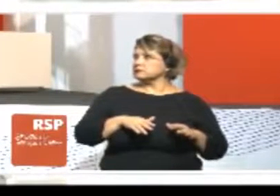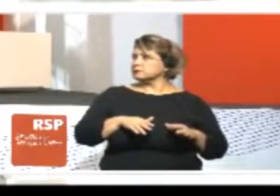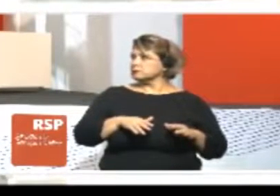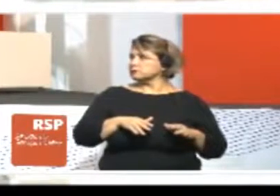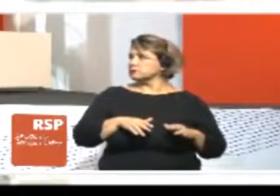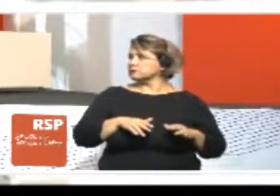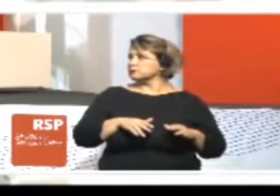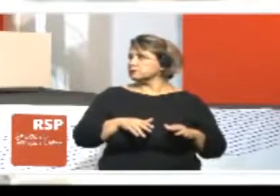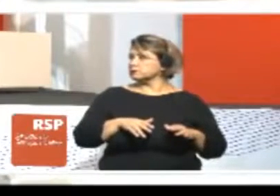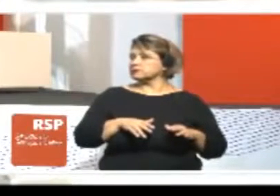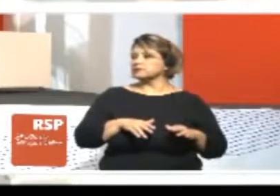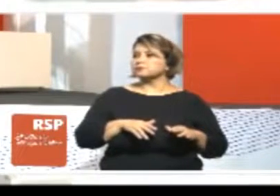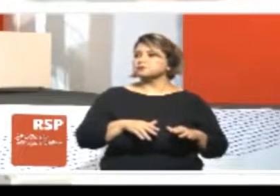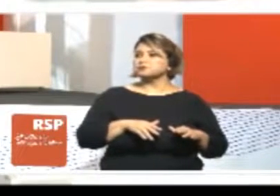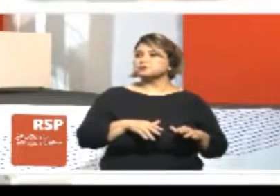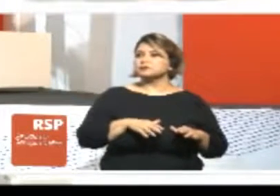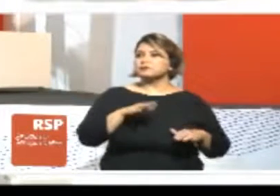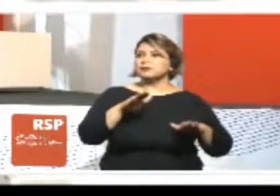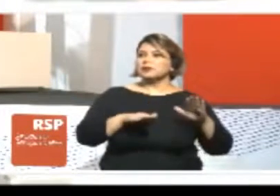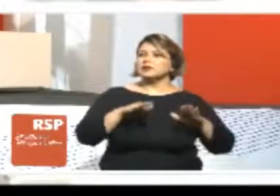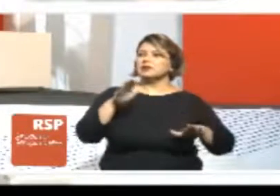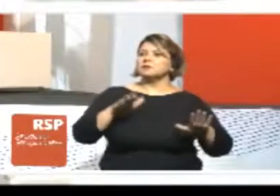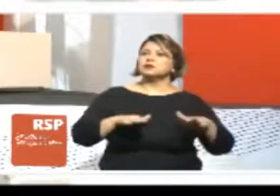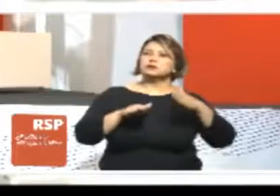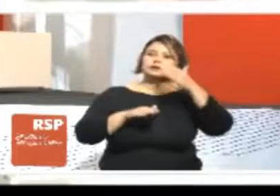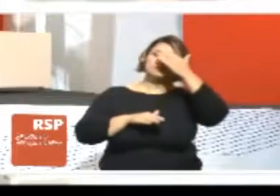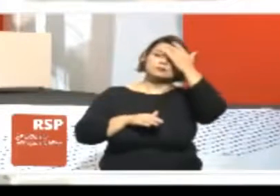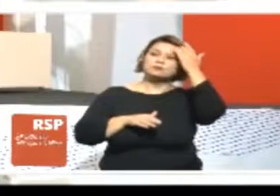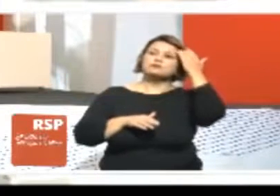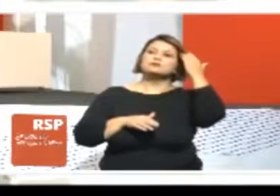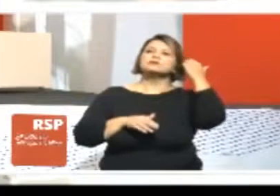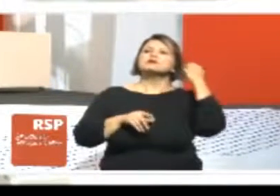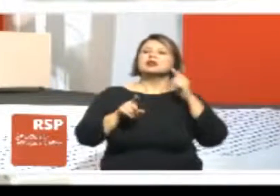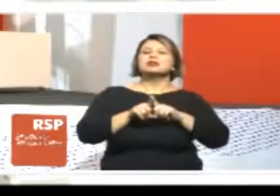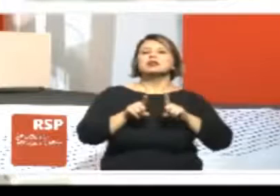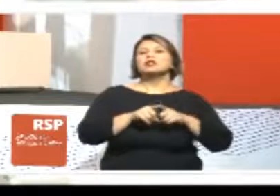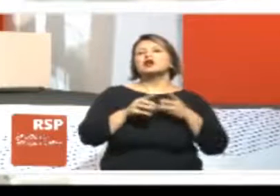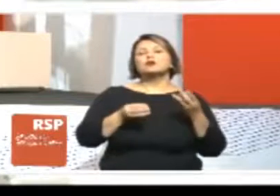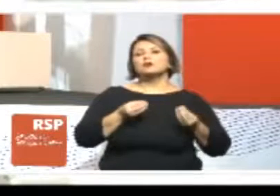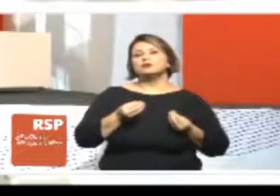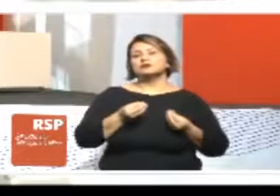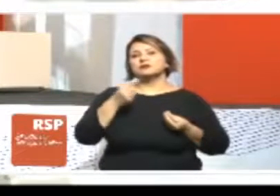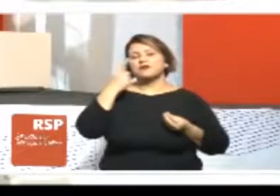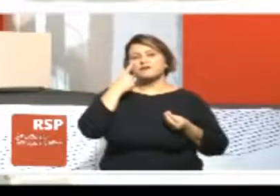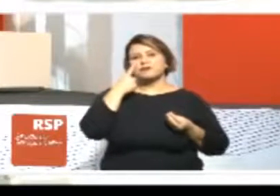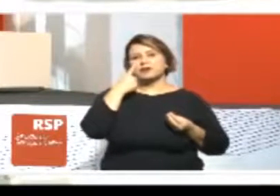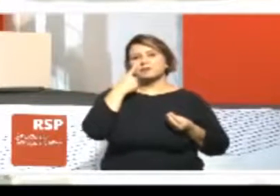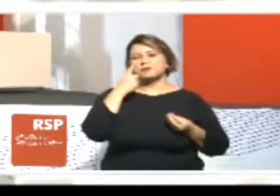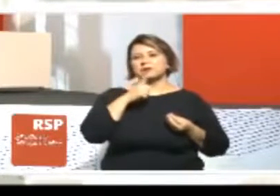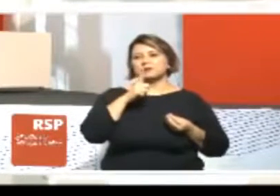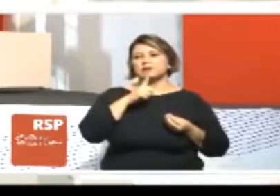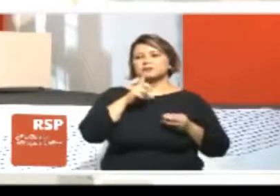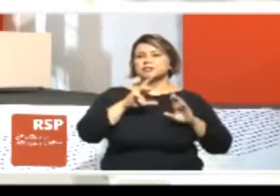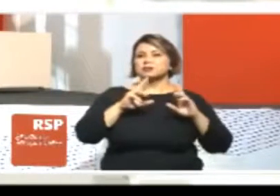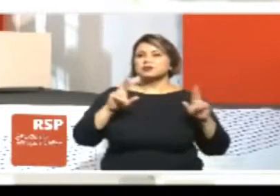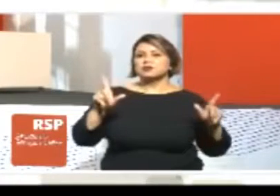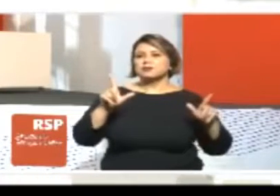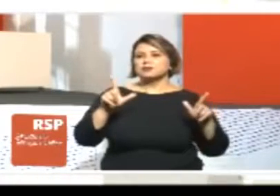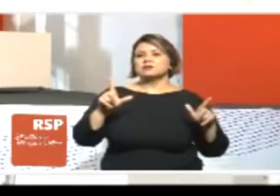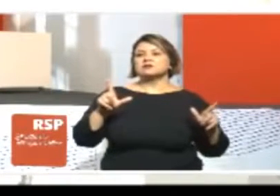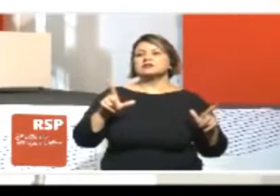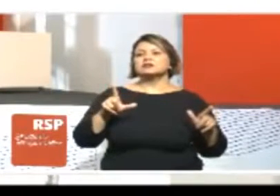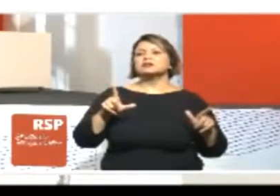dependiendo del rango de la posición. Entonces vemos que la desigualdad mayor es a nivel